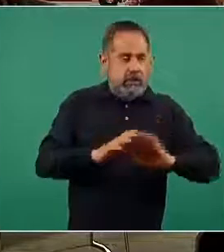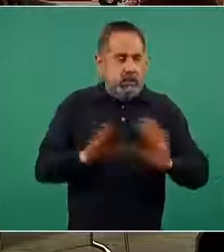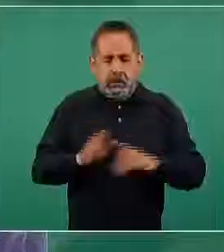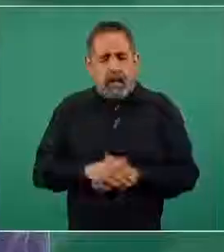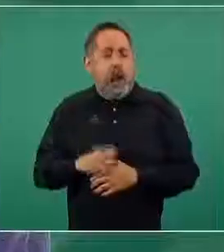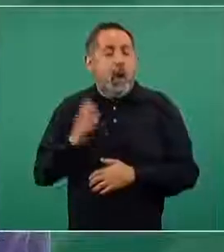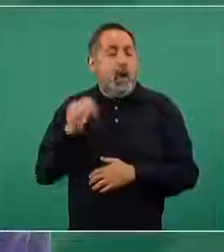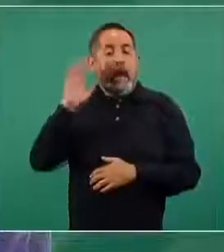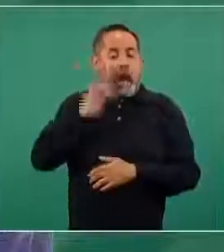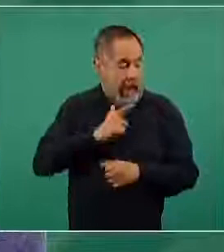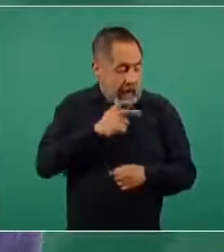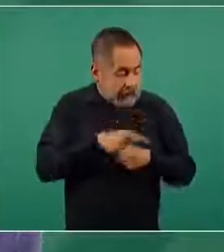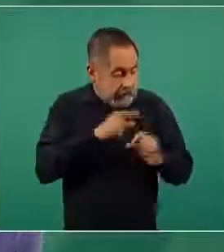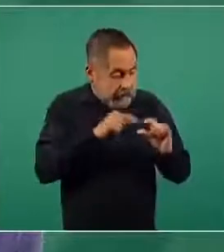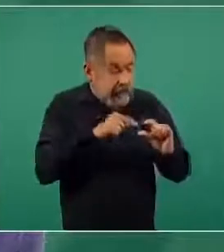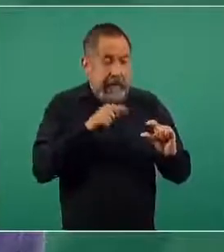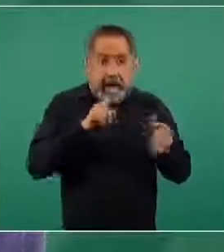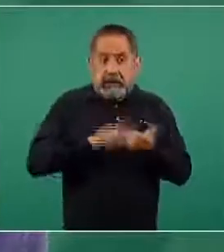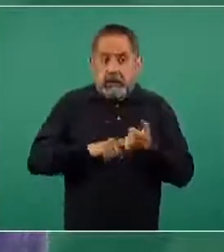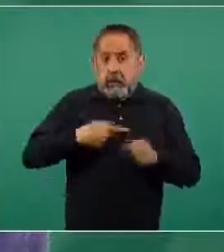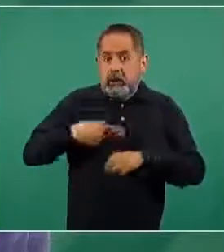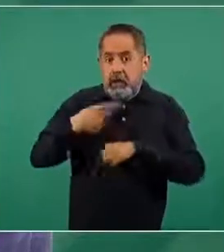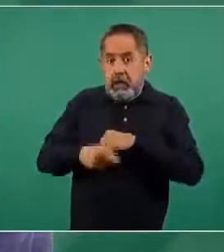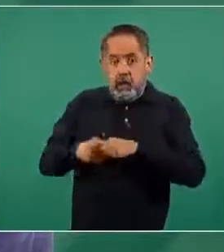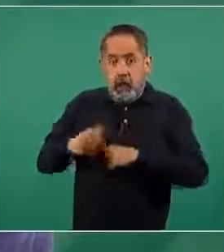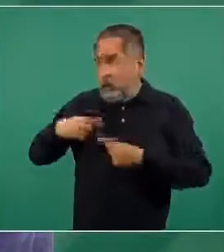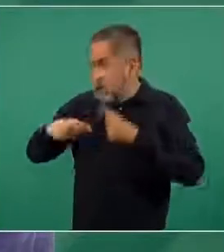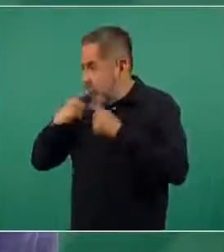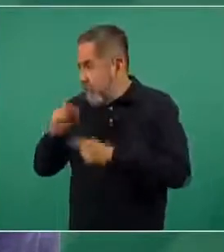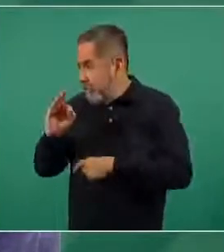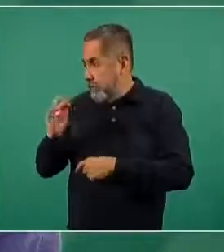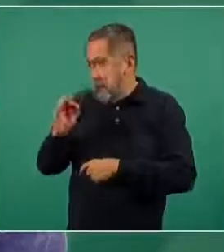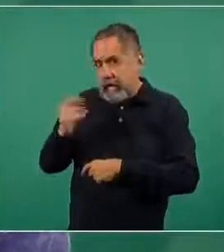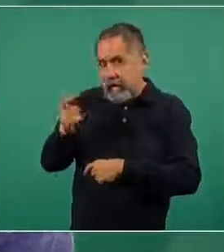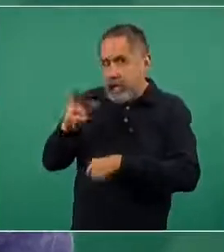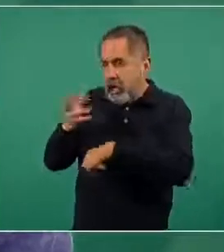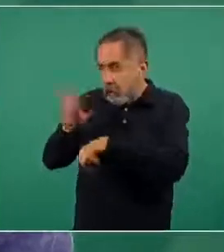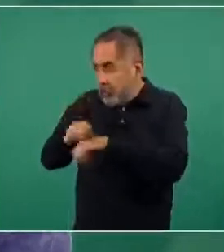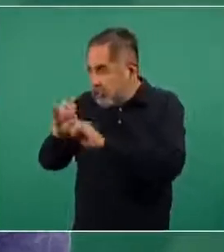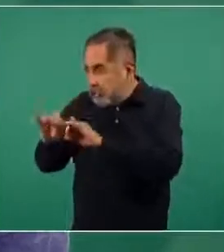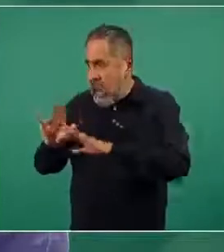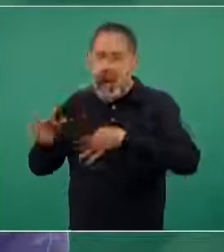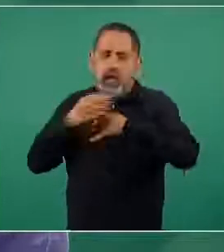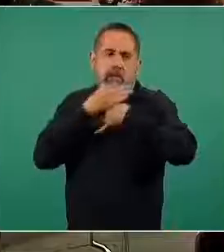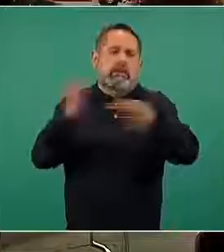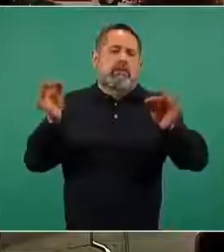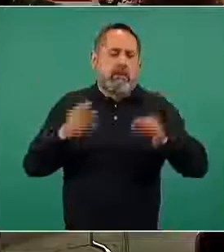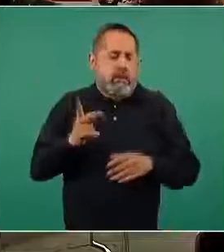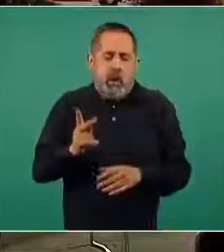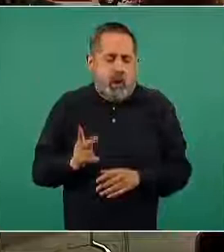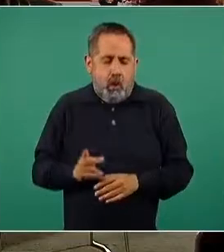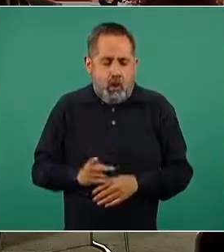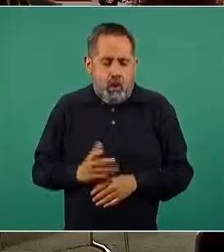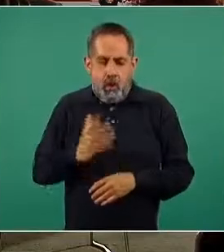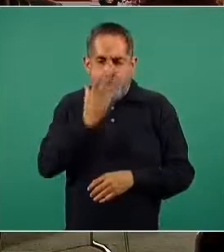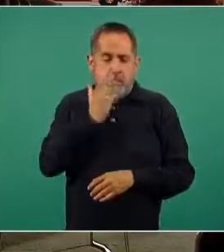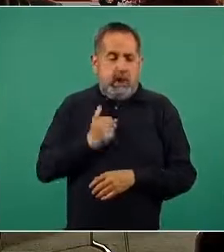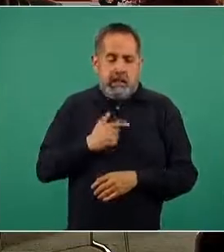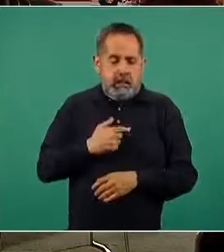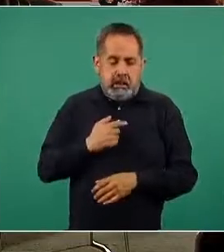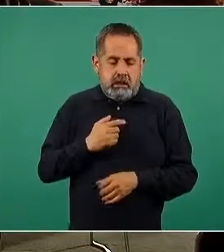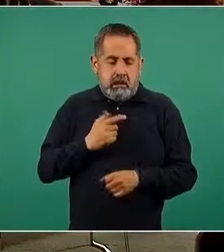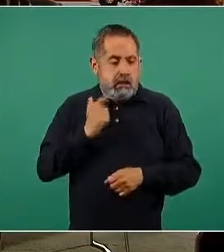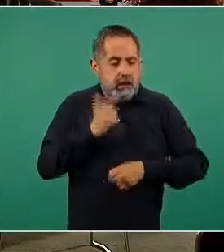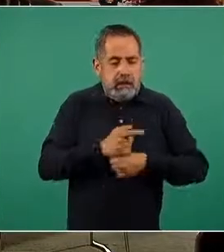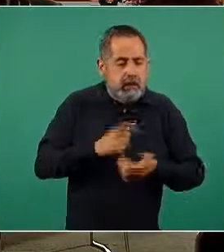hubiera sido, desde luego con el consenso de la Fiscalía estaríamos en posibilidades y en obligación de hacer ese señalamiento,